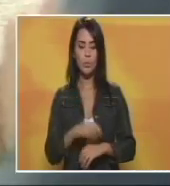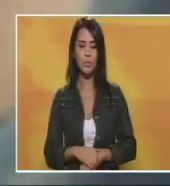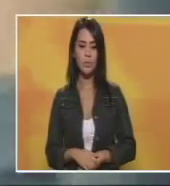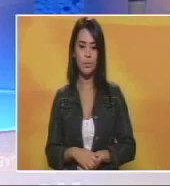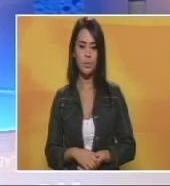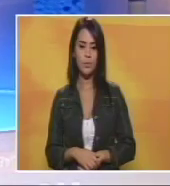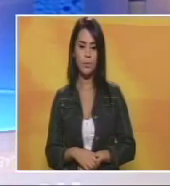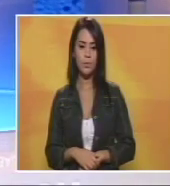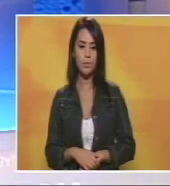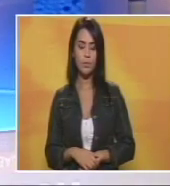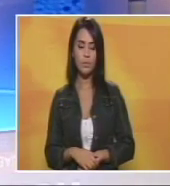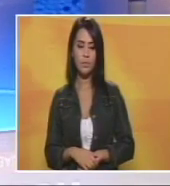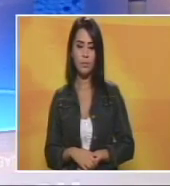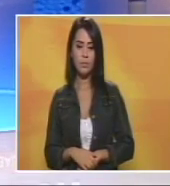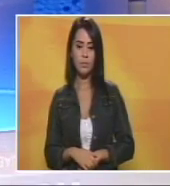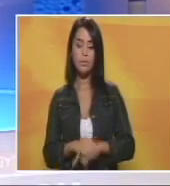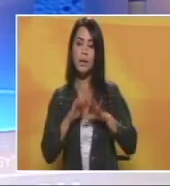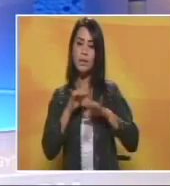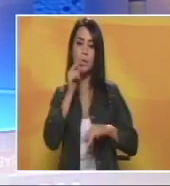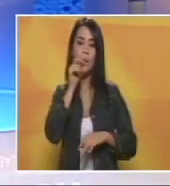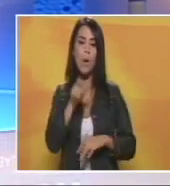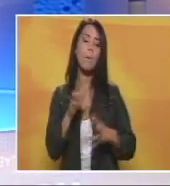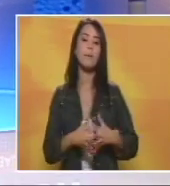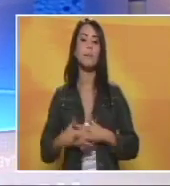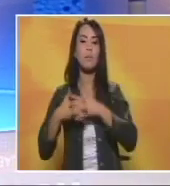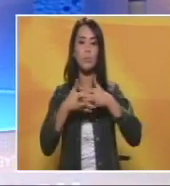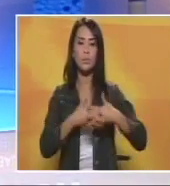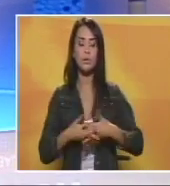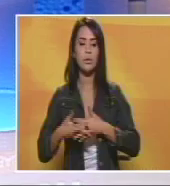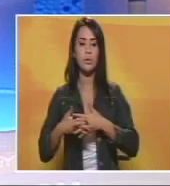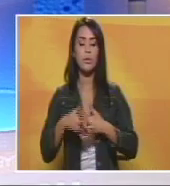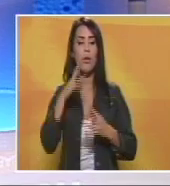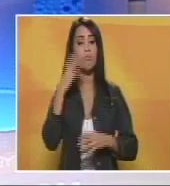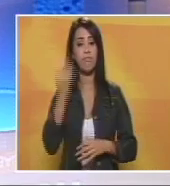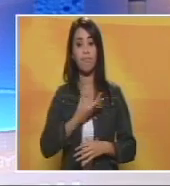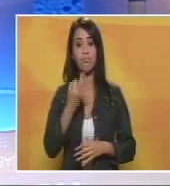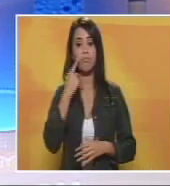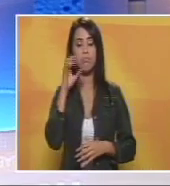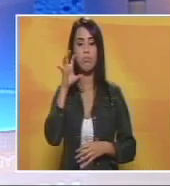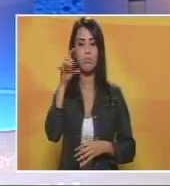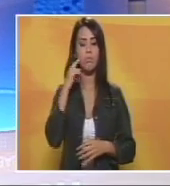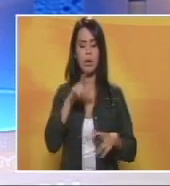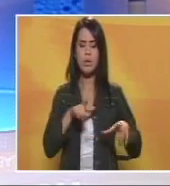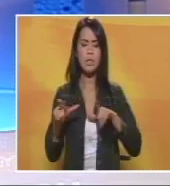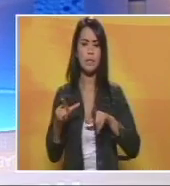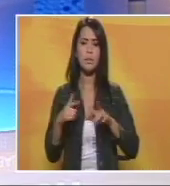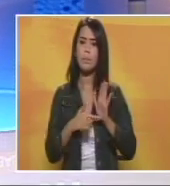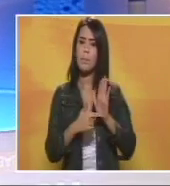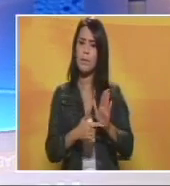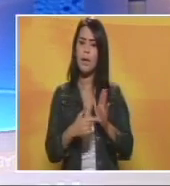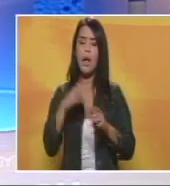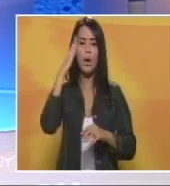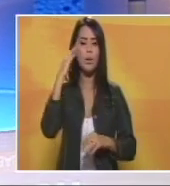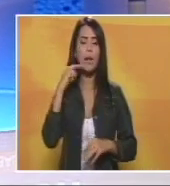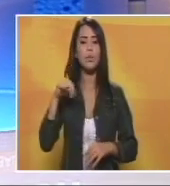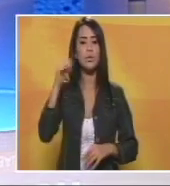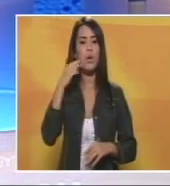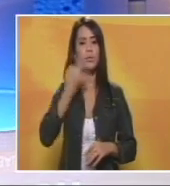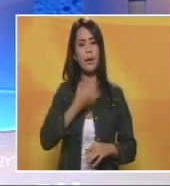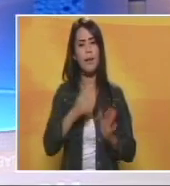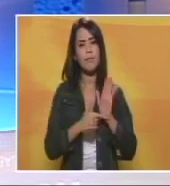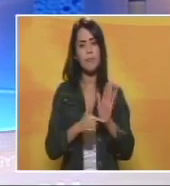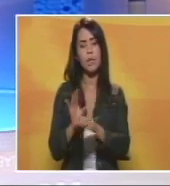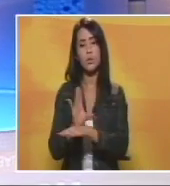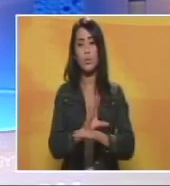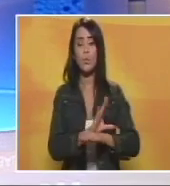www.dicom.gov.be. El secretario de Estados Unidos, Mike Pompeo, aseguró que su país está preparado para ofrecer a Corea del Norte garantías de